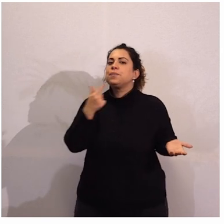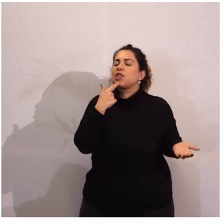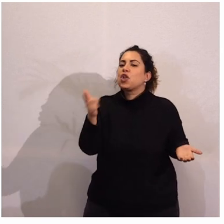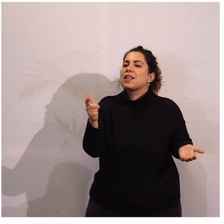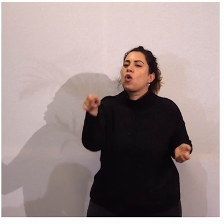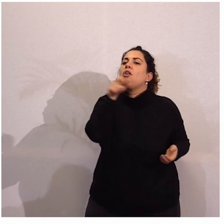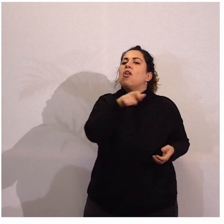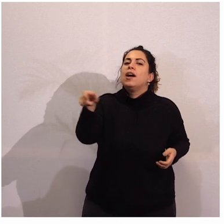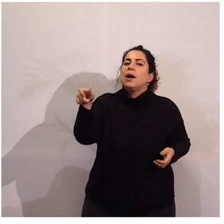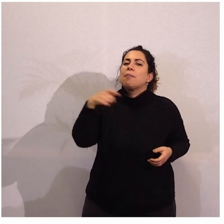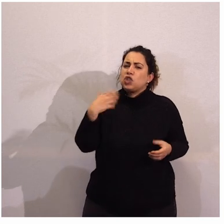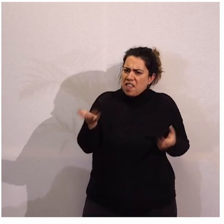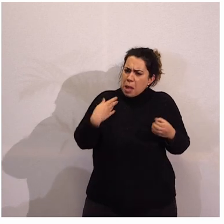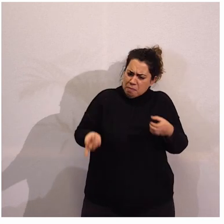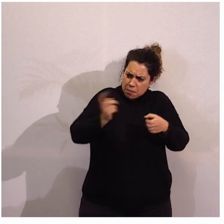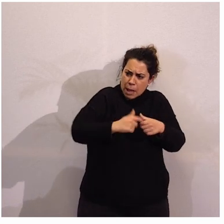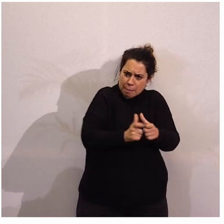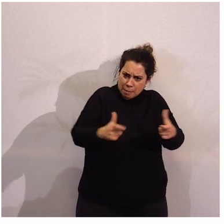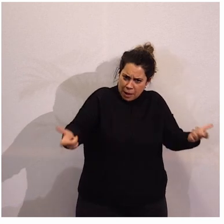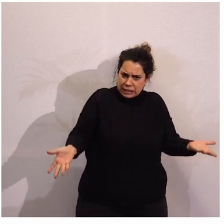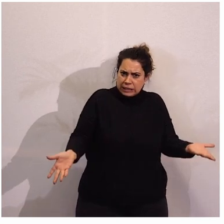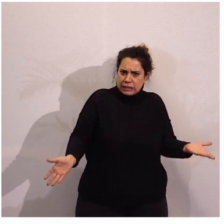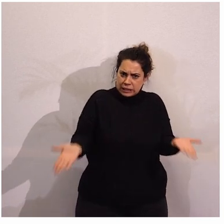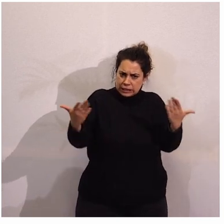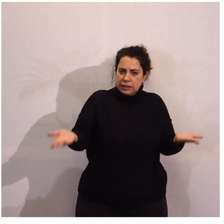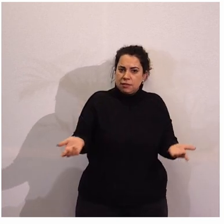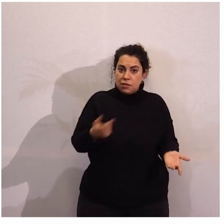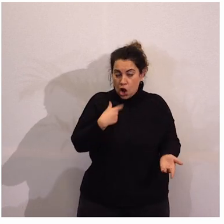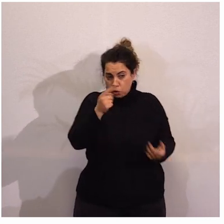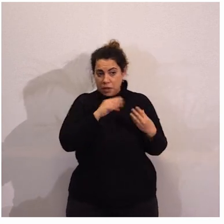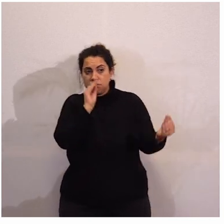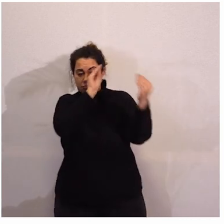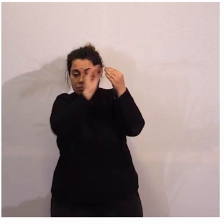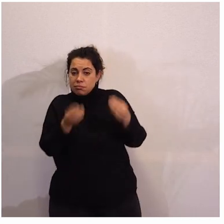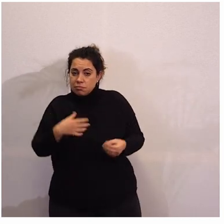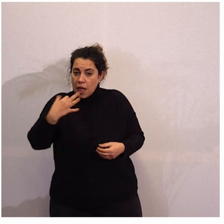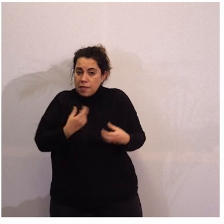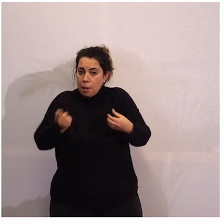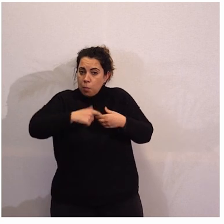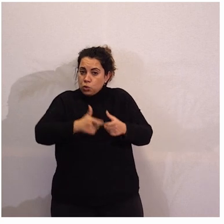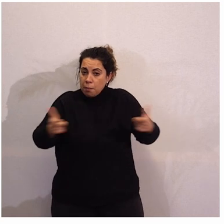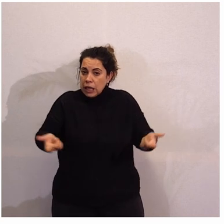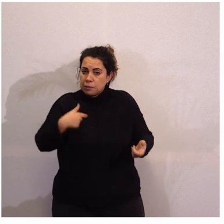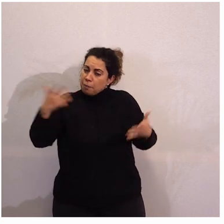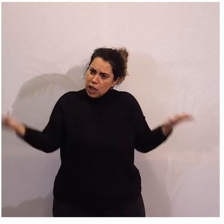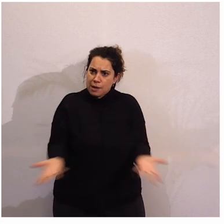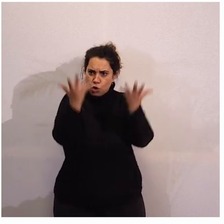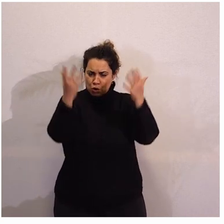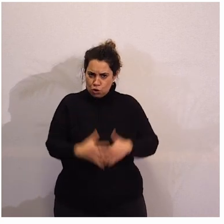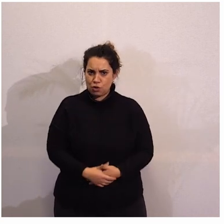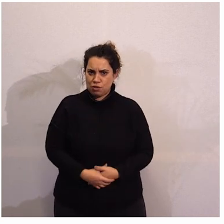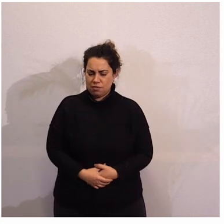la gente que debían apuntarse más. Sí. Yo también creo que se tiene que apuntar más. Vamos a animarlos, sí.